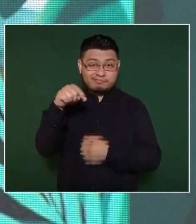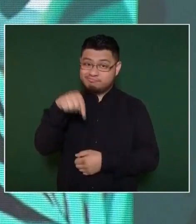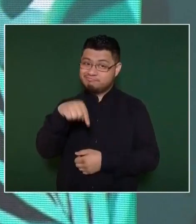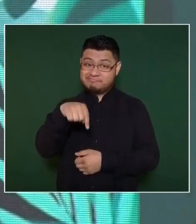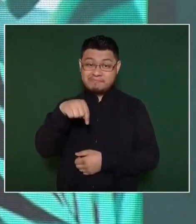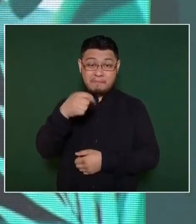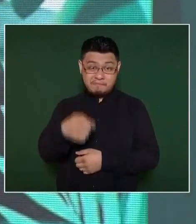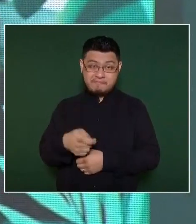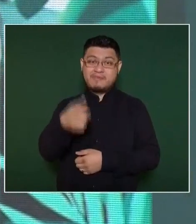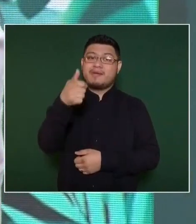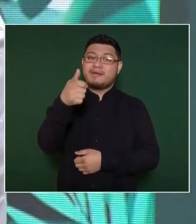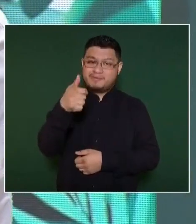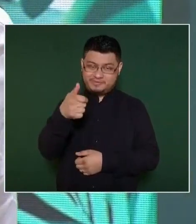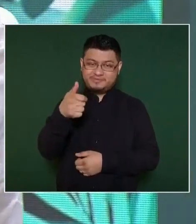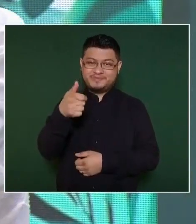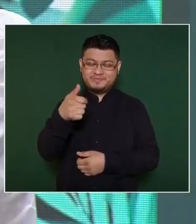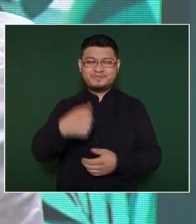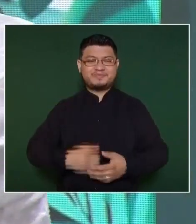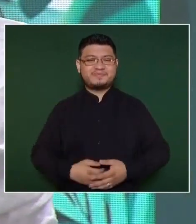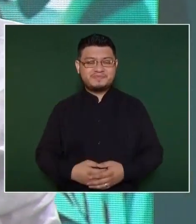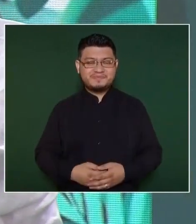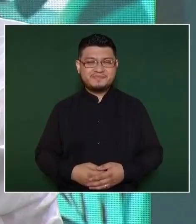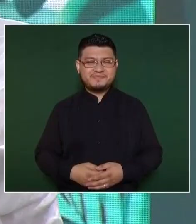Y se